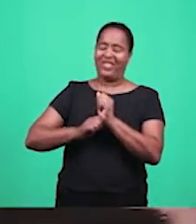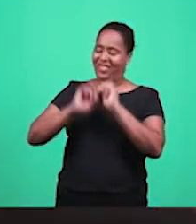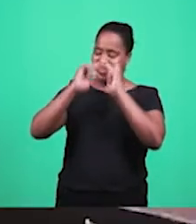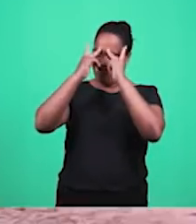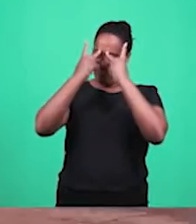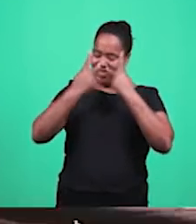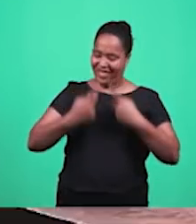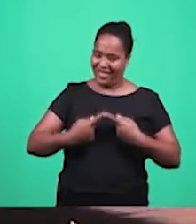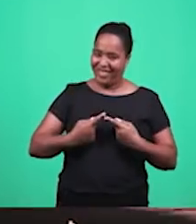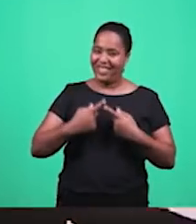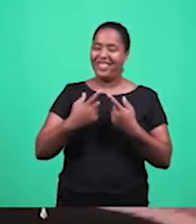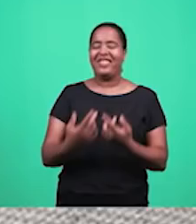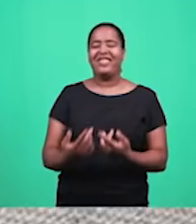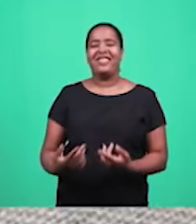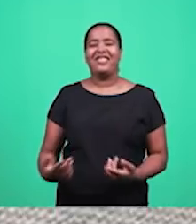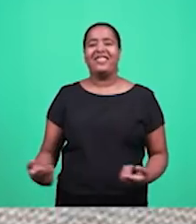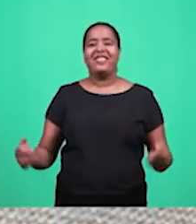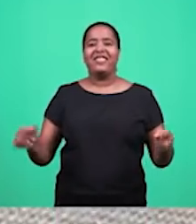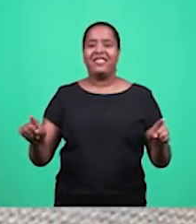cómo